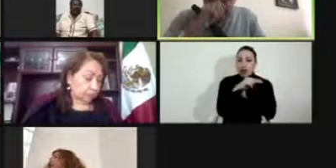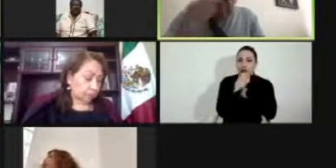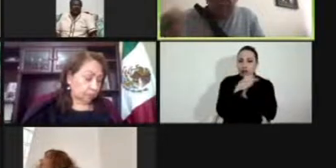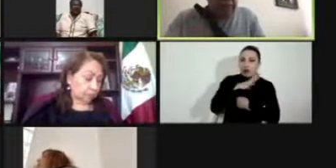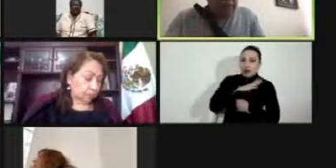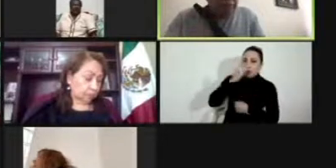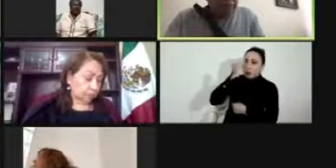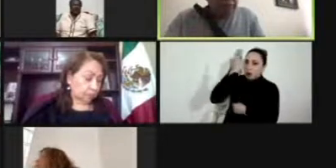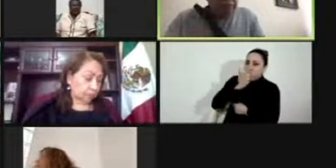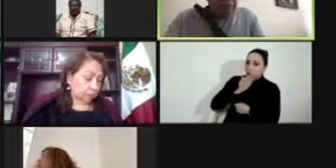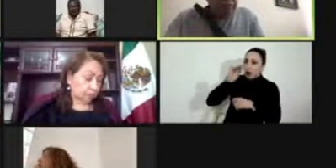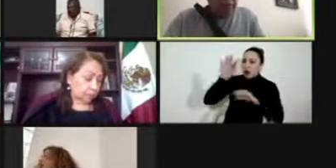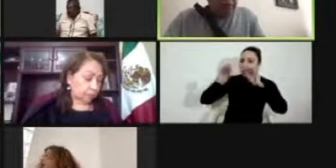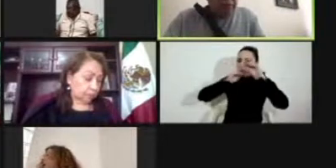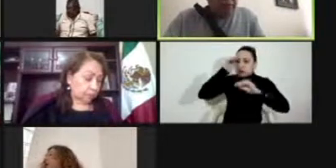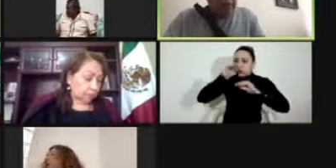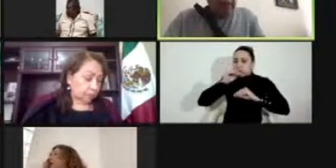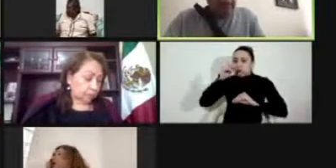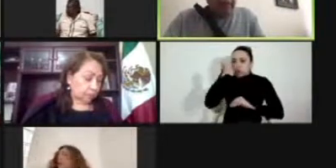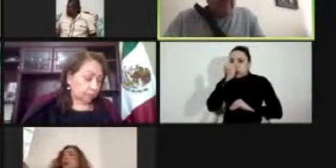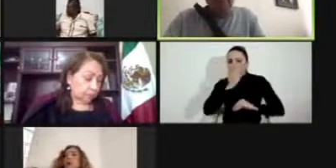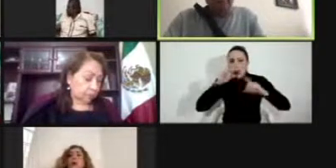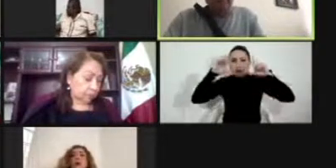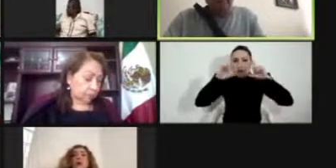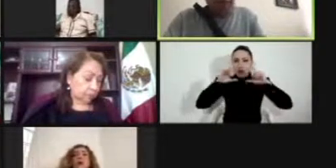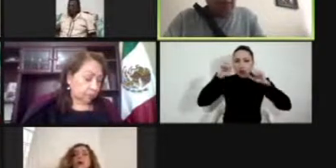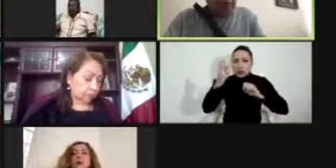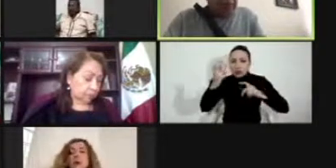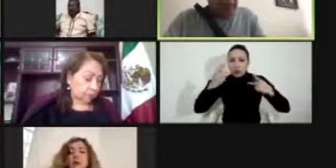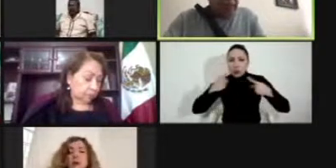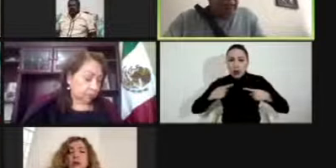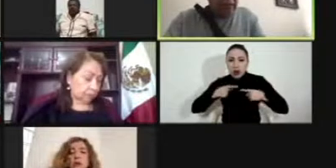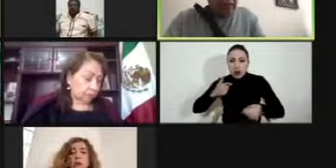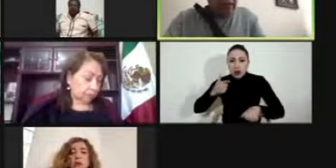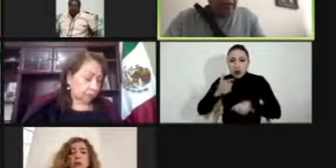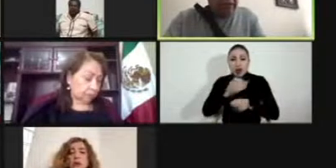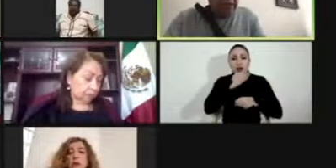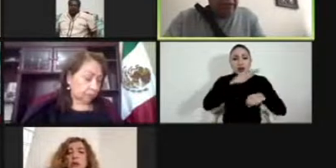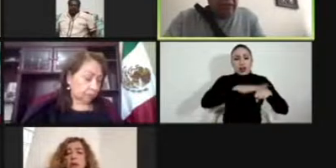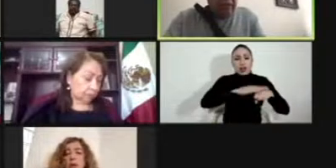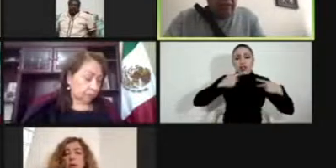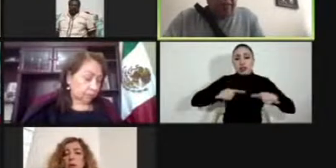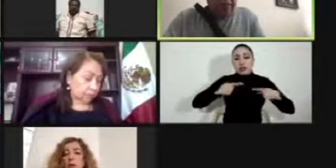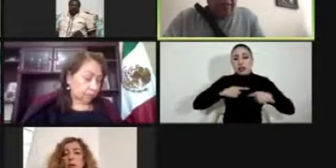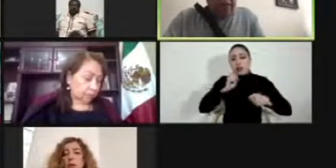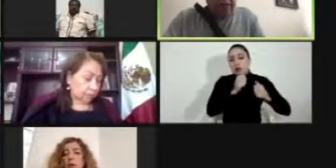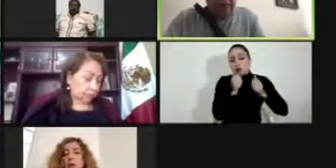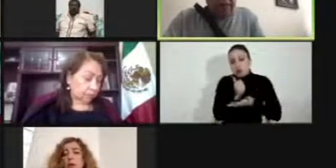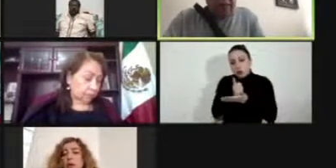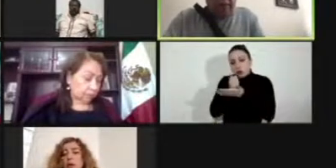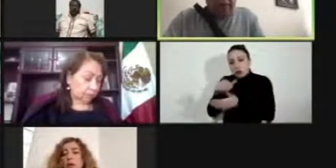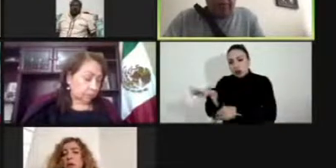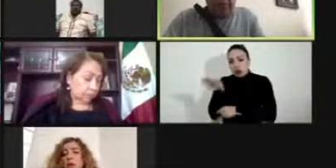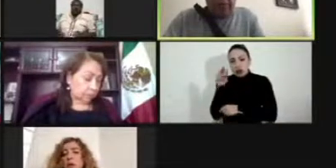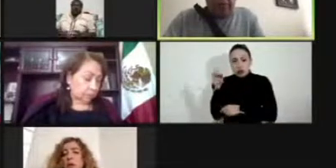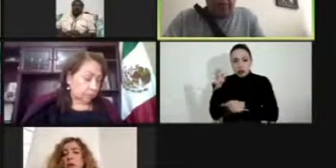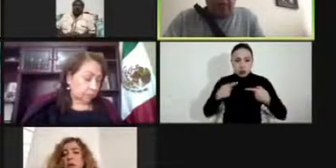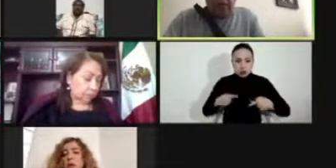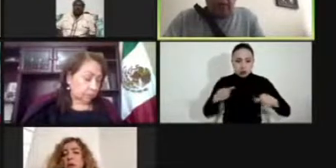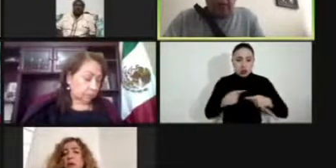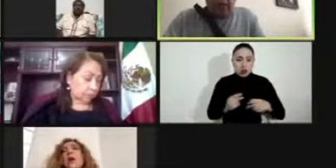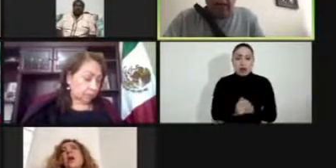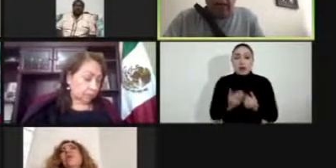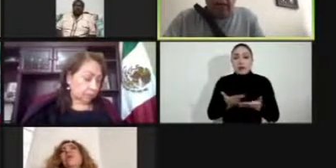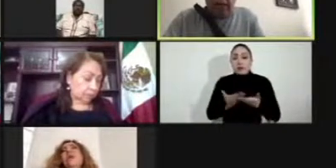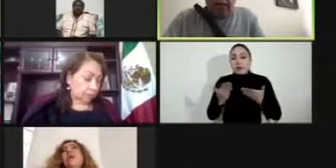puedan verse sus fotos, reconocerlas y avisar a las autoridades. En este sentido, por lo que se refiere al marco jurídico local,